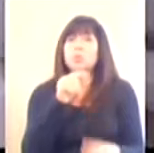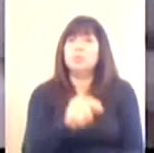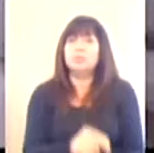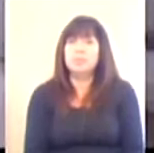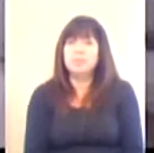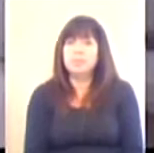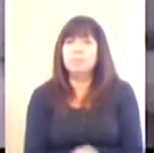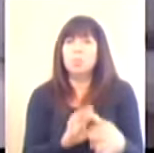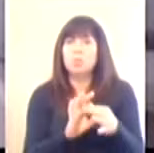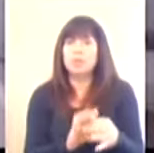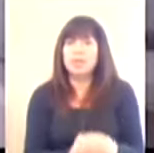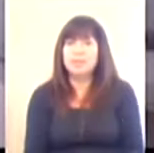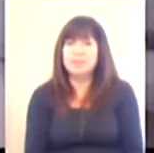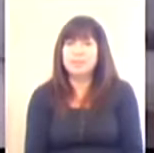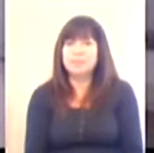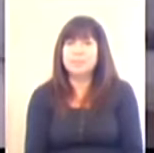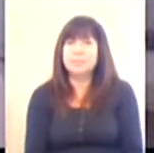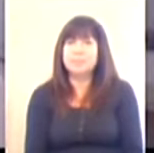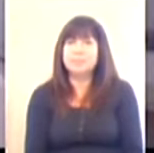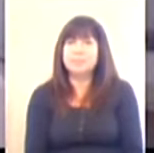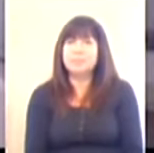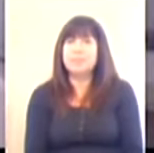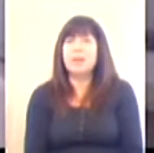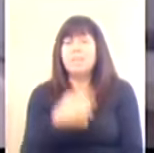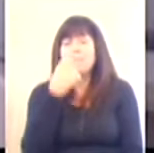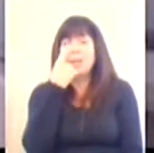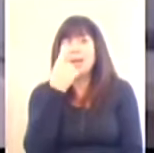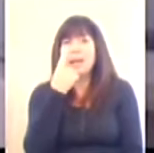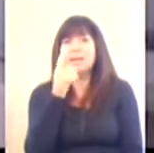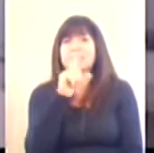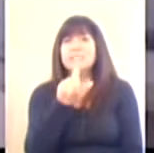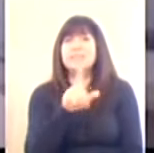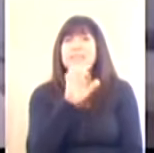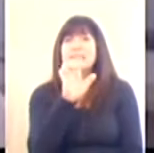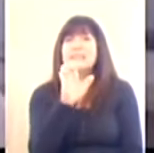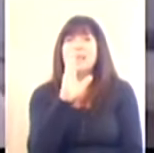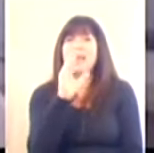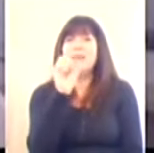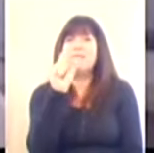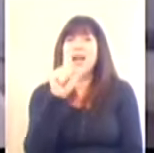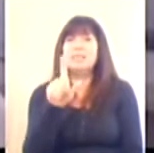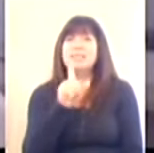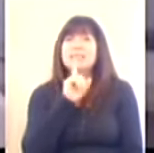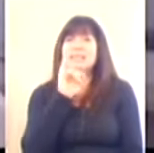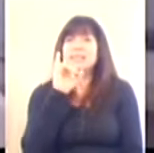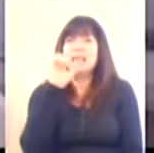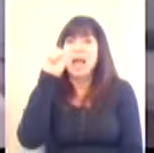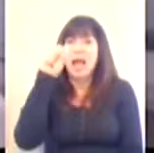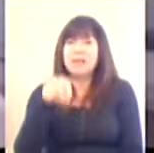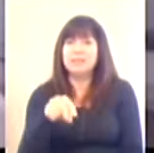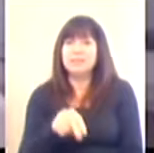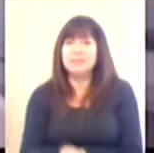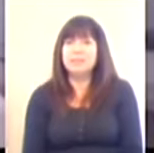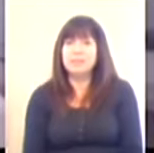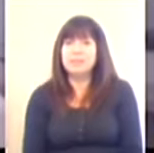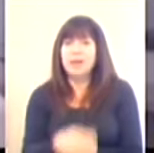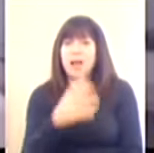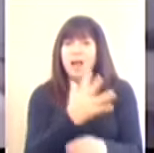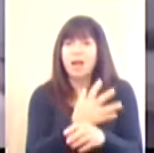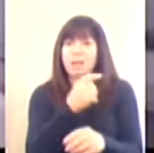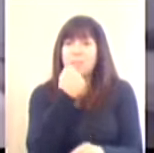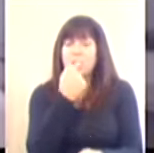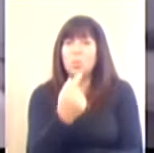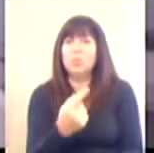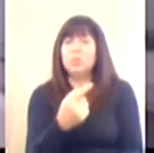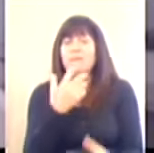Muchas gracias. Sebastián, mira, acá tengo preguntas que voy a buscar consolidar de Yanira Méndez y de Alejandra